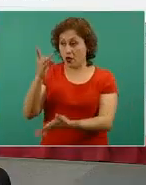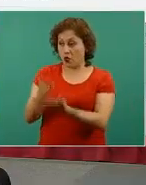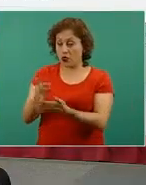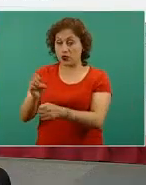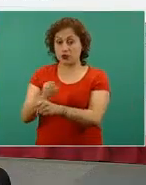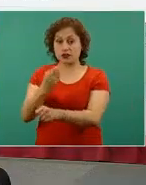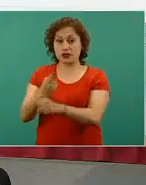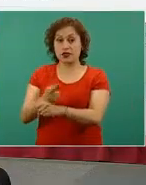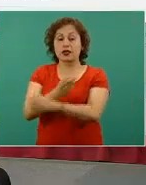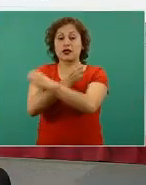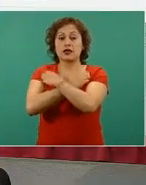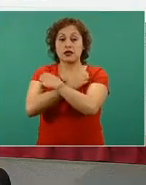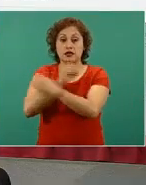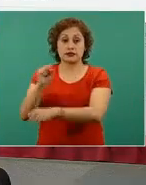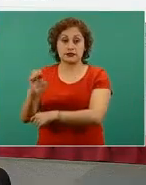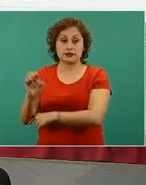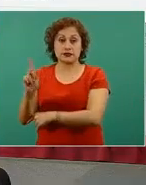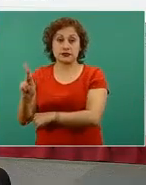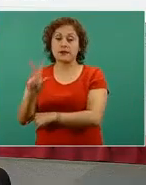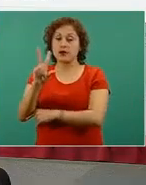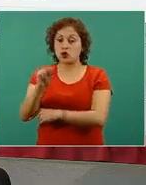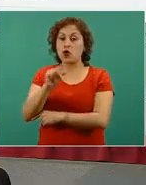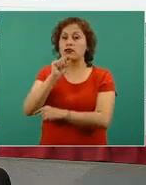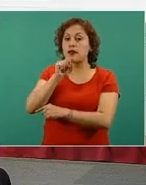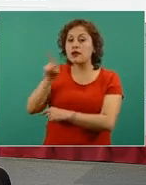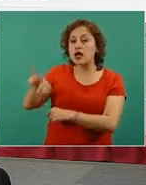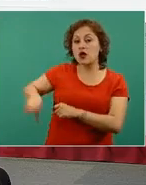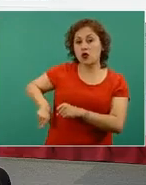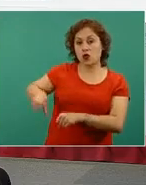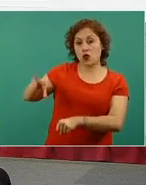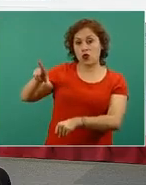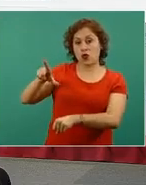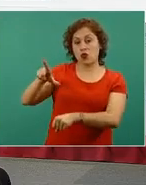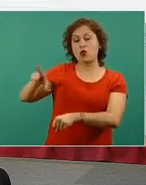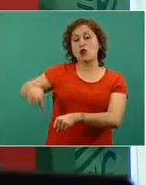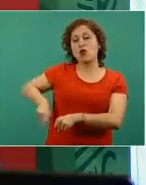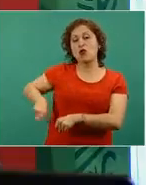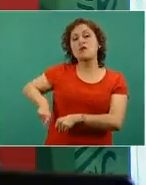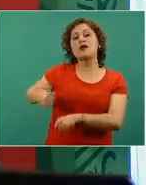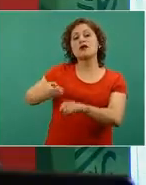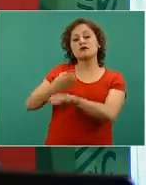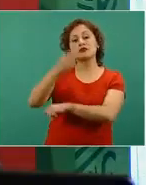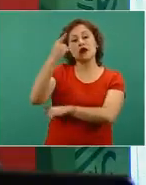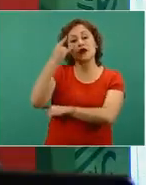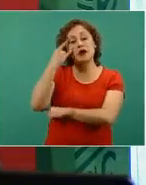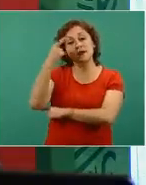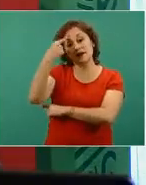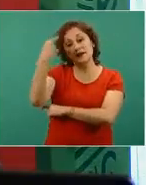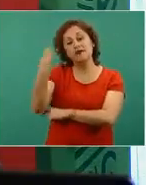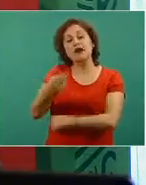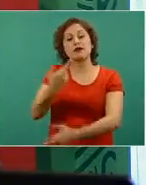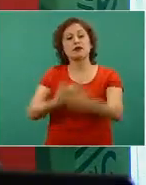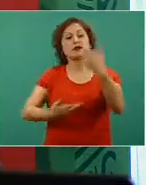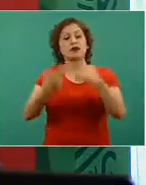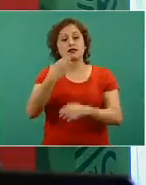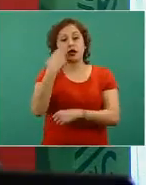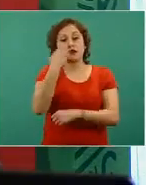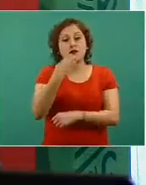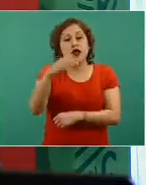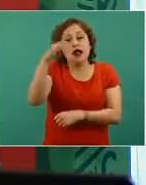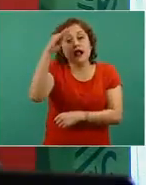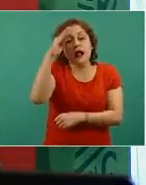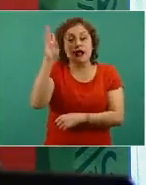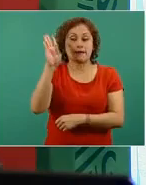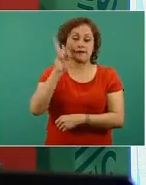con el Gobierno del Estado de Campeche, para ir detallando las condiciones de una posible reapertura. Y el trabajo que se haga en